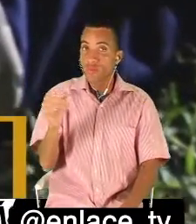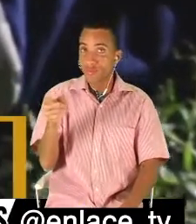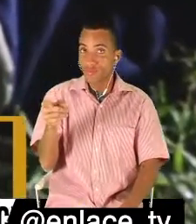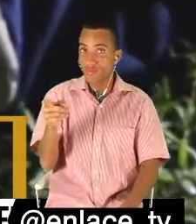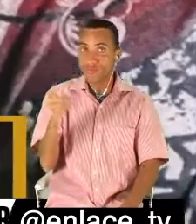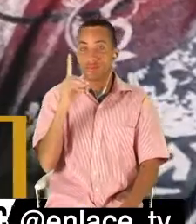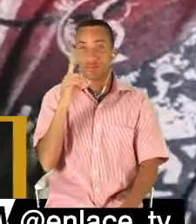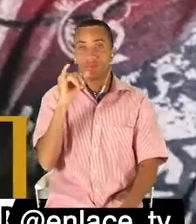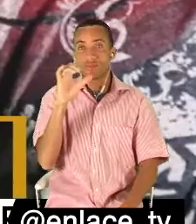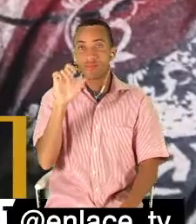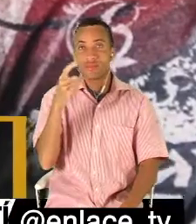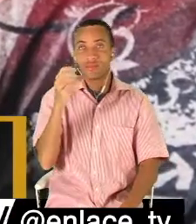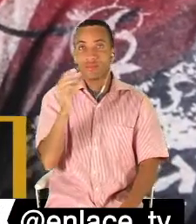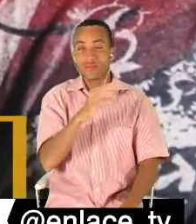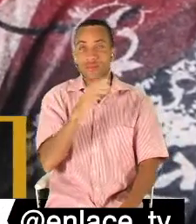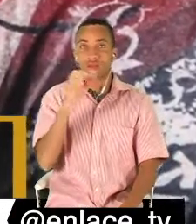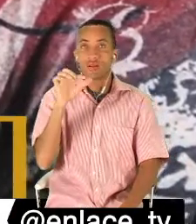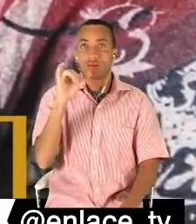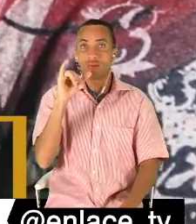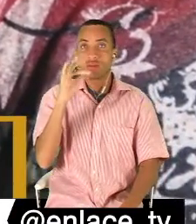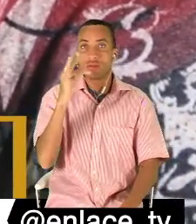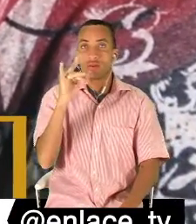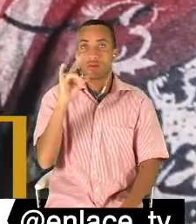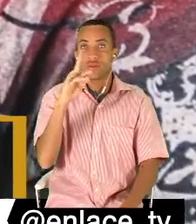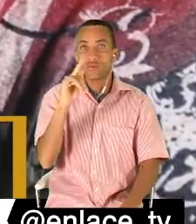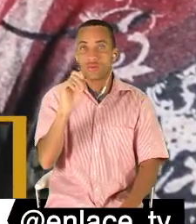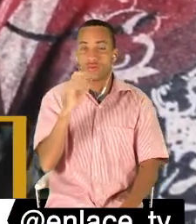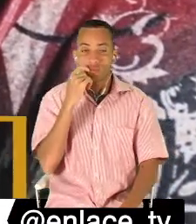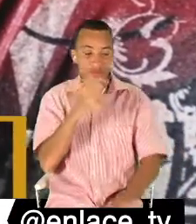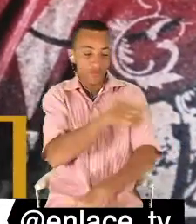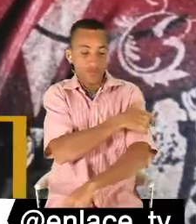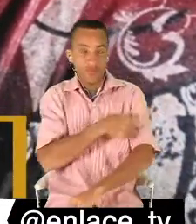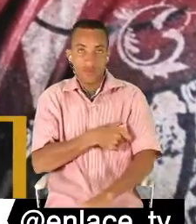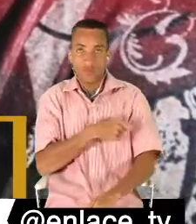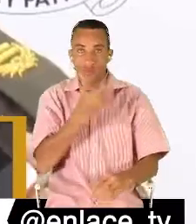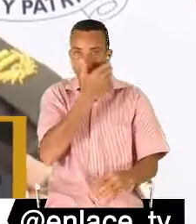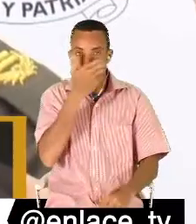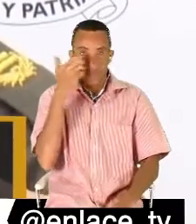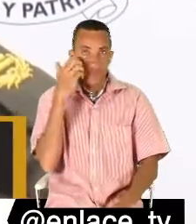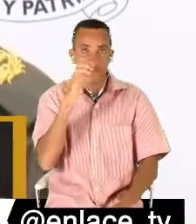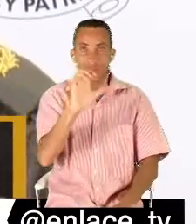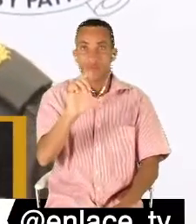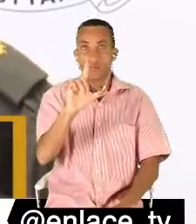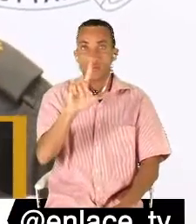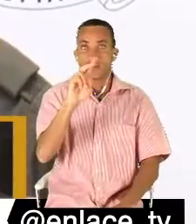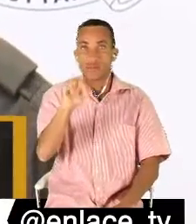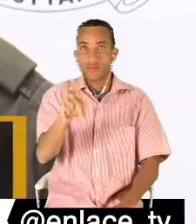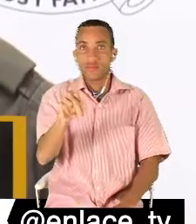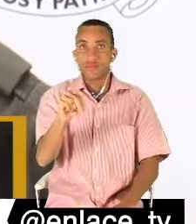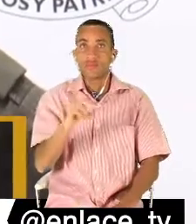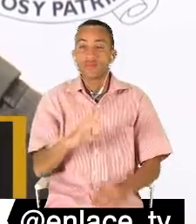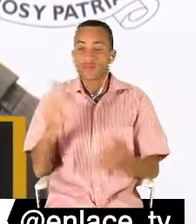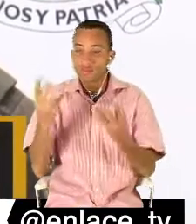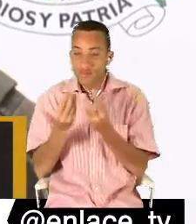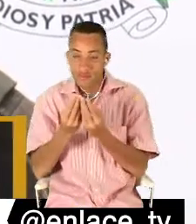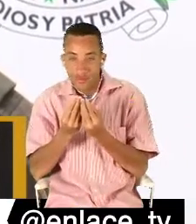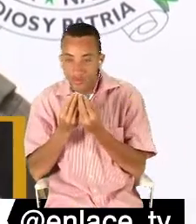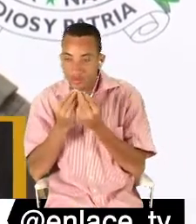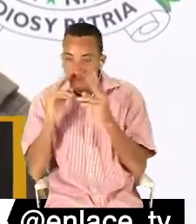segundo cabecilla del Frente José Antonio Galán del ELN, afirman las autoridades. Unidades de inteligencia de la Policía Nacional y